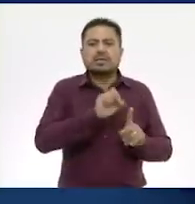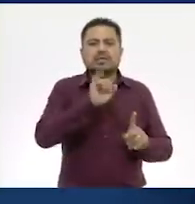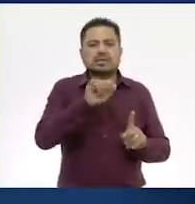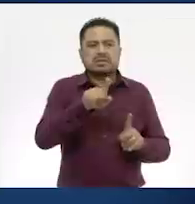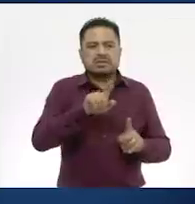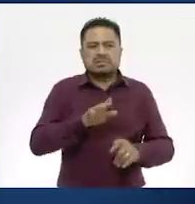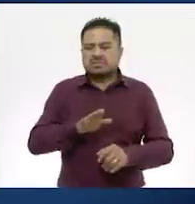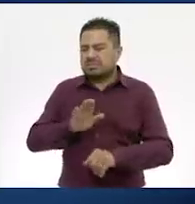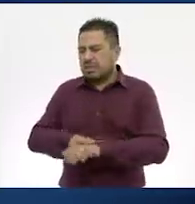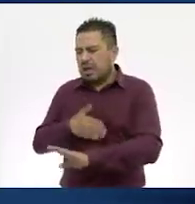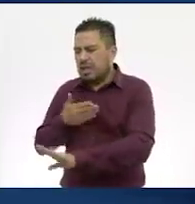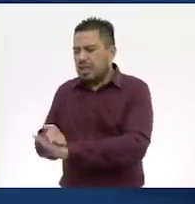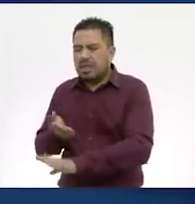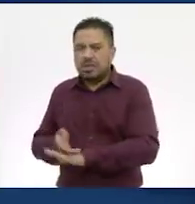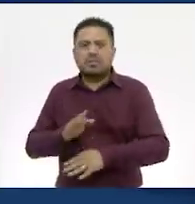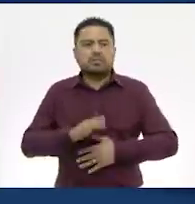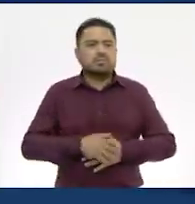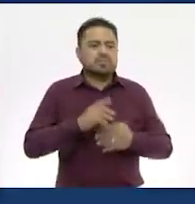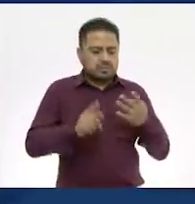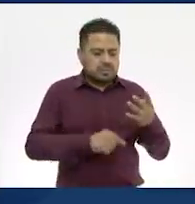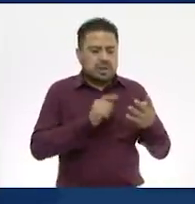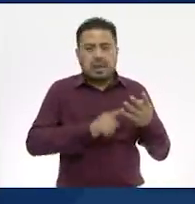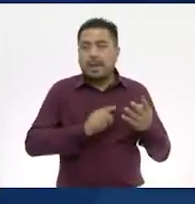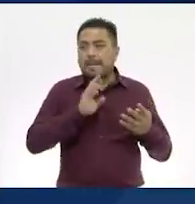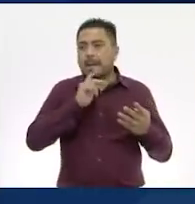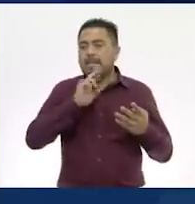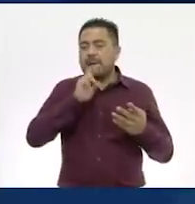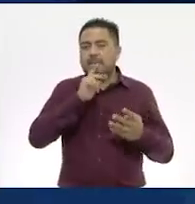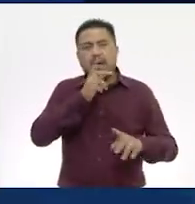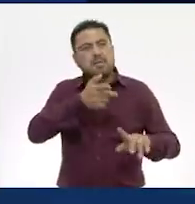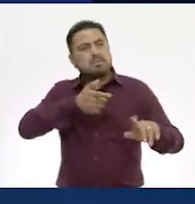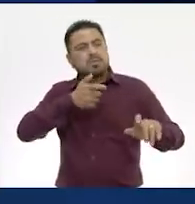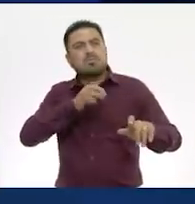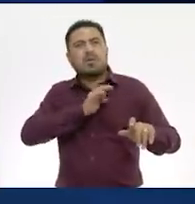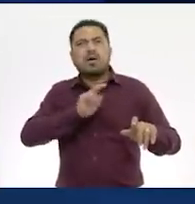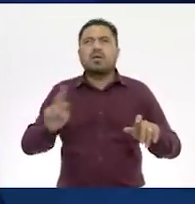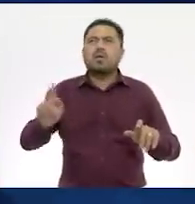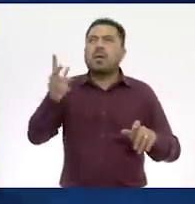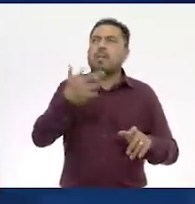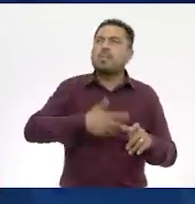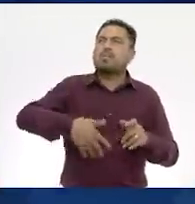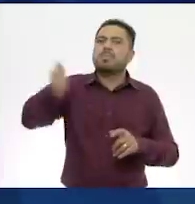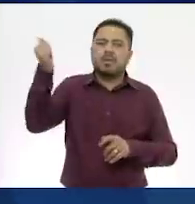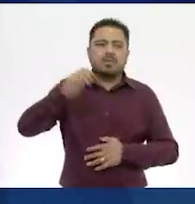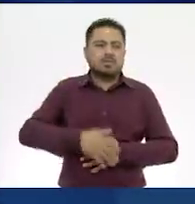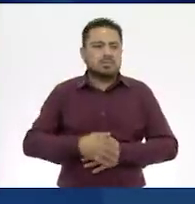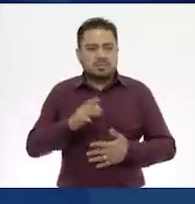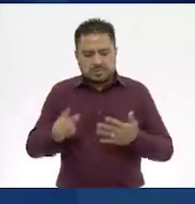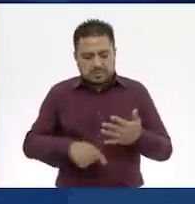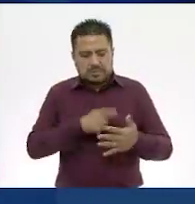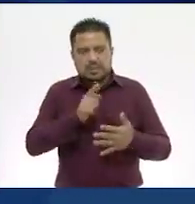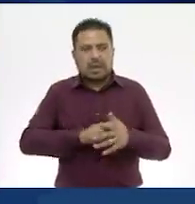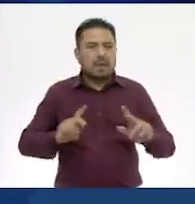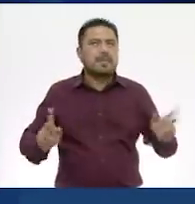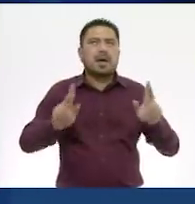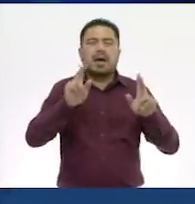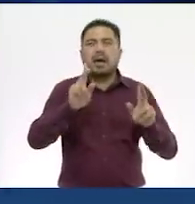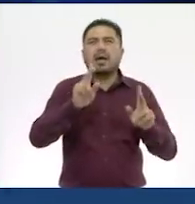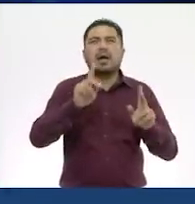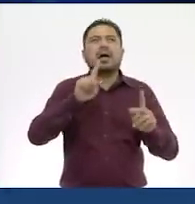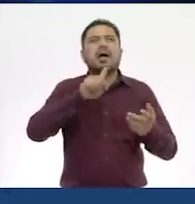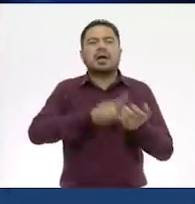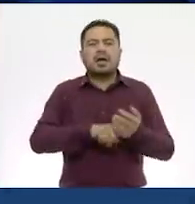tosigas. 4, el mejor cazador se le escapa una paloma. El número 5, paloma que va